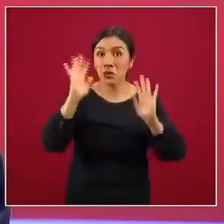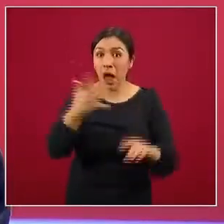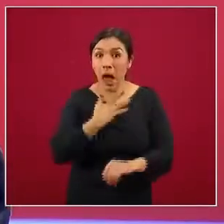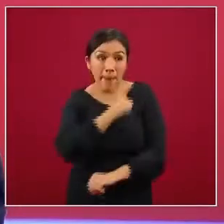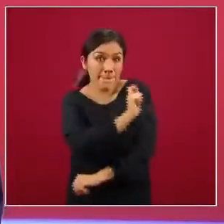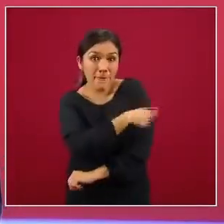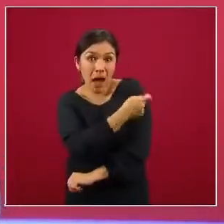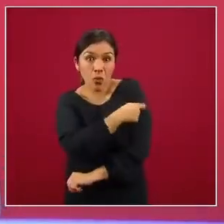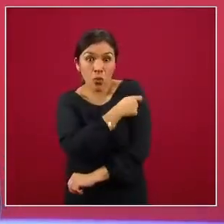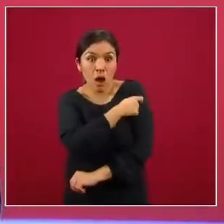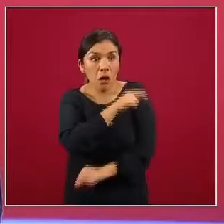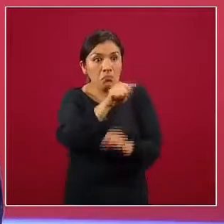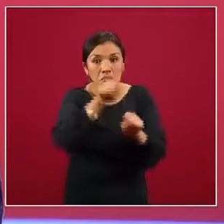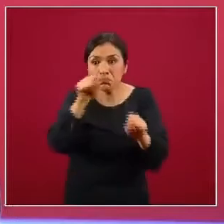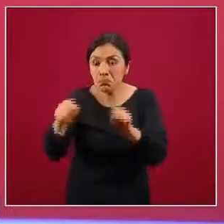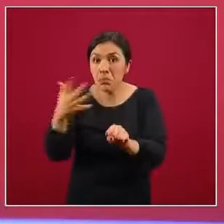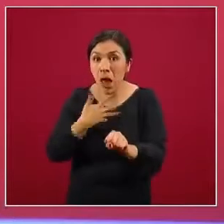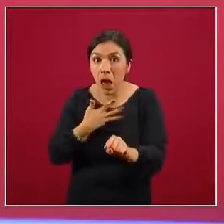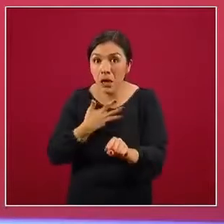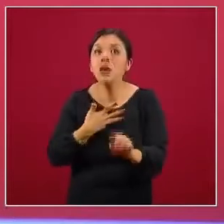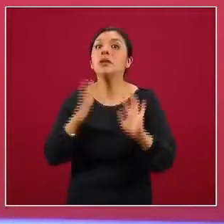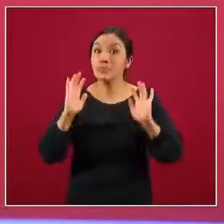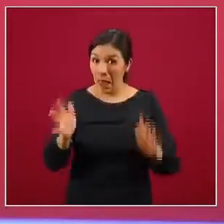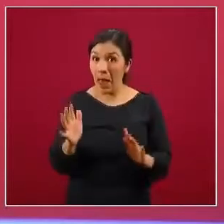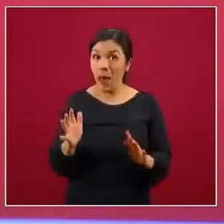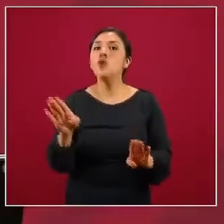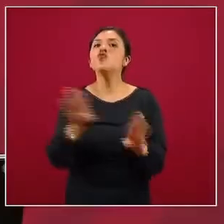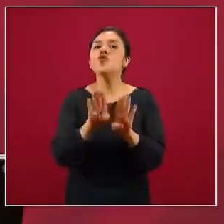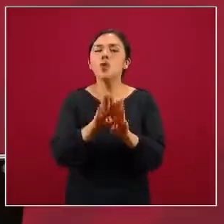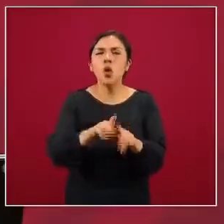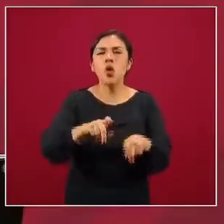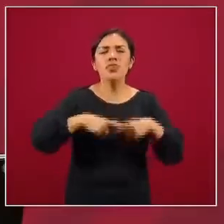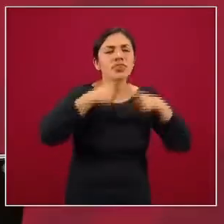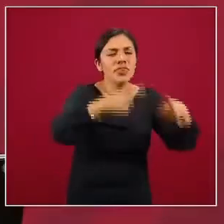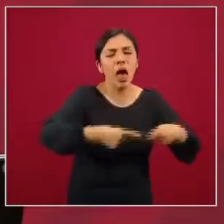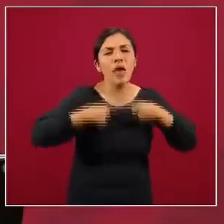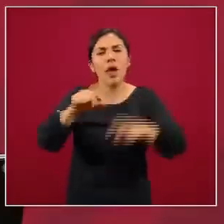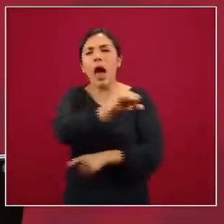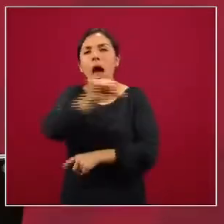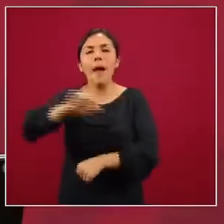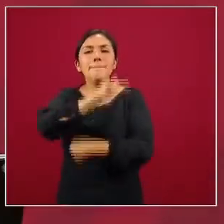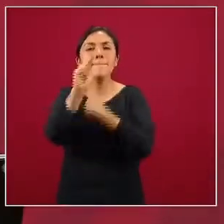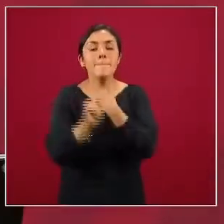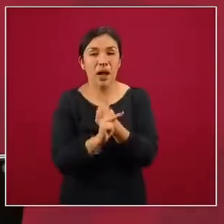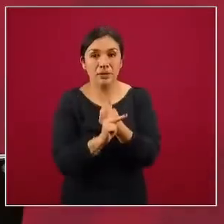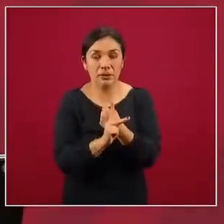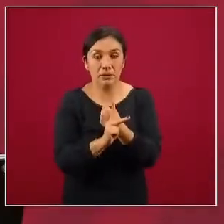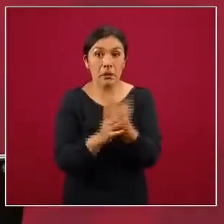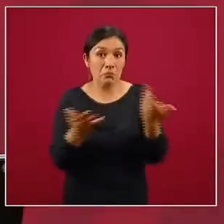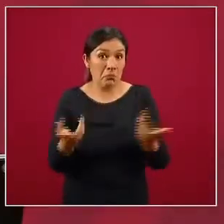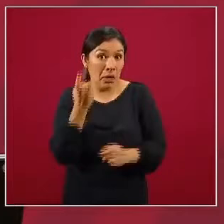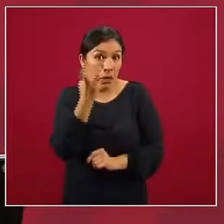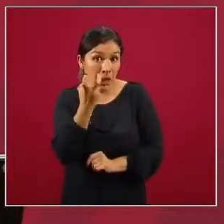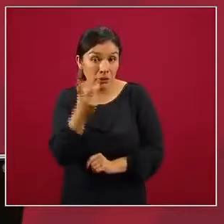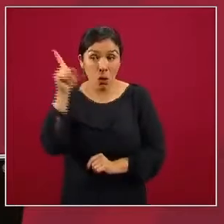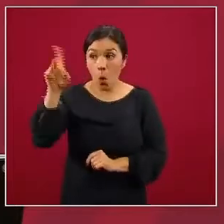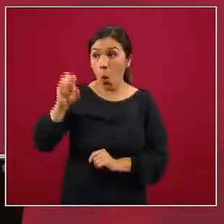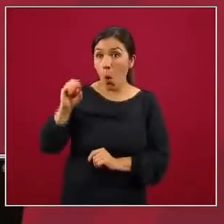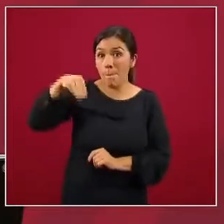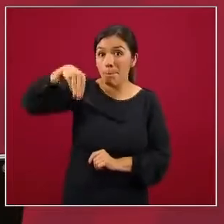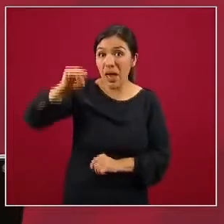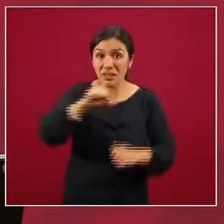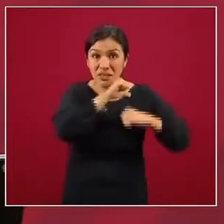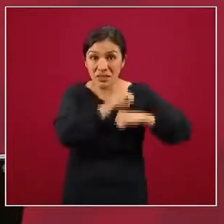vacunas, cómo podrían estar accesibles a los países. En ese sentido, la Organización Mundial de la